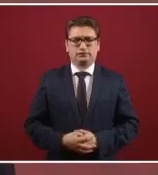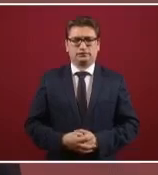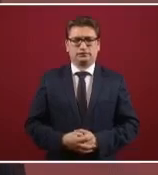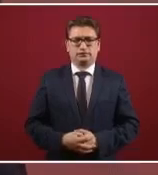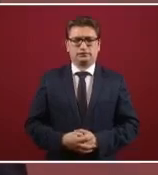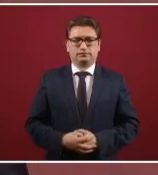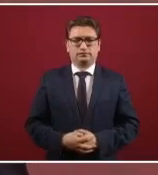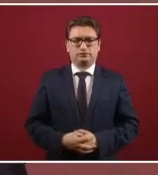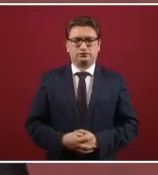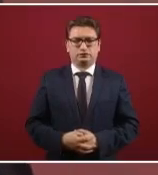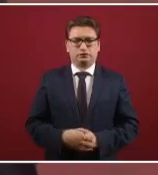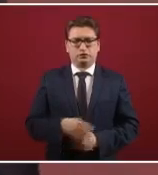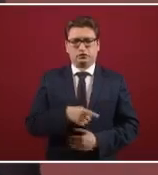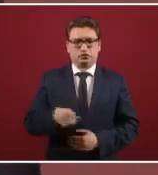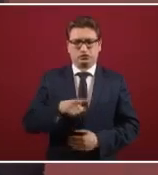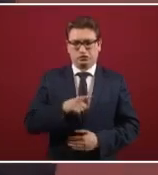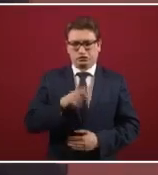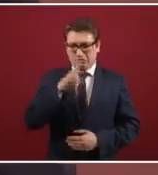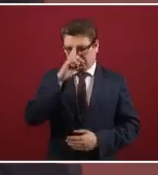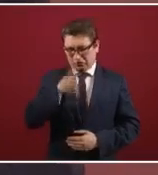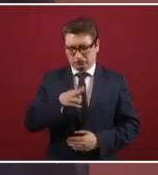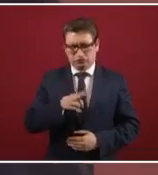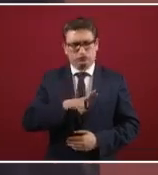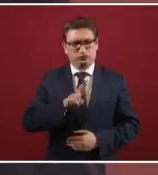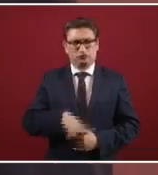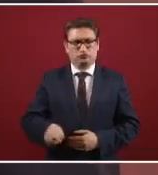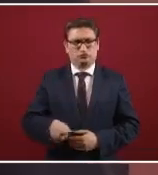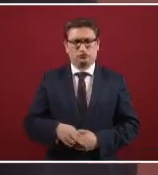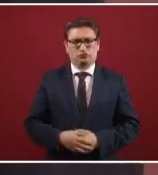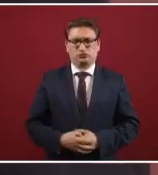no va a haber censura nunca jamás